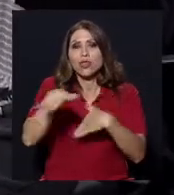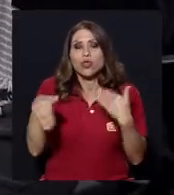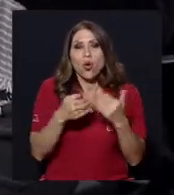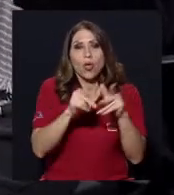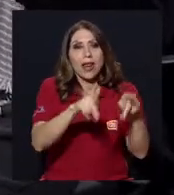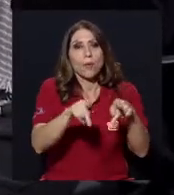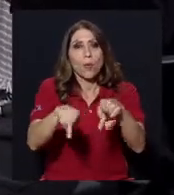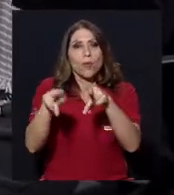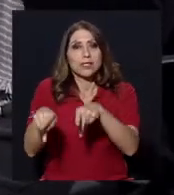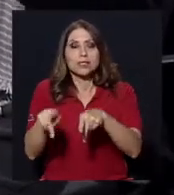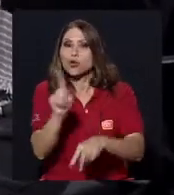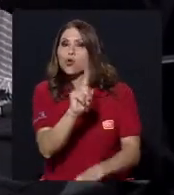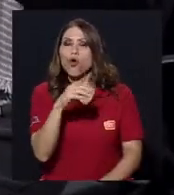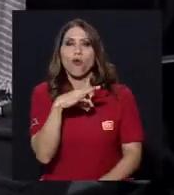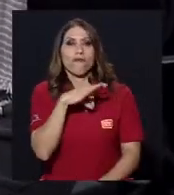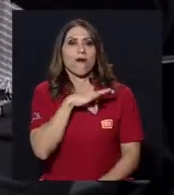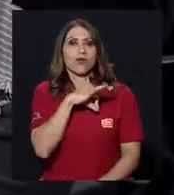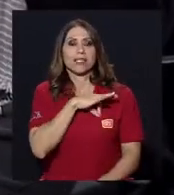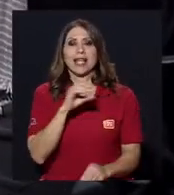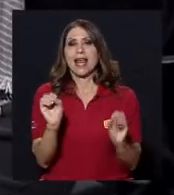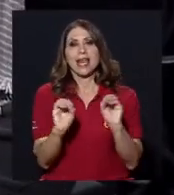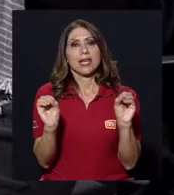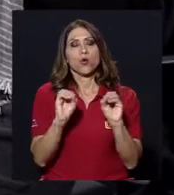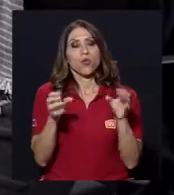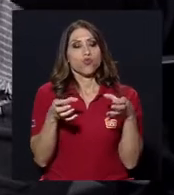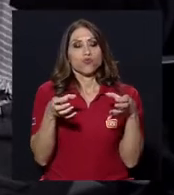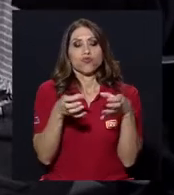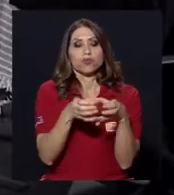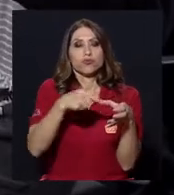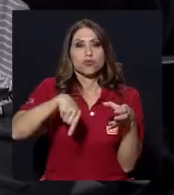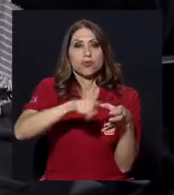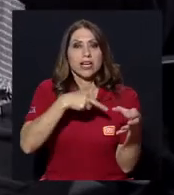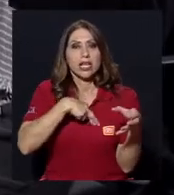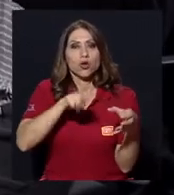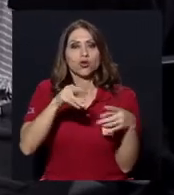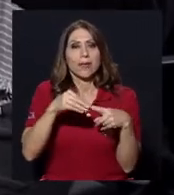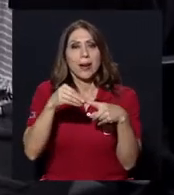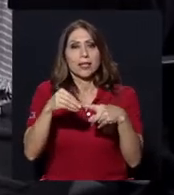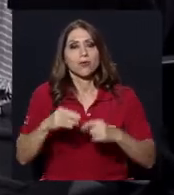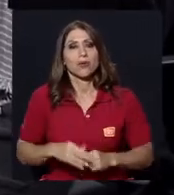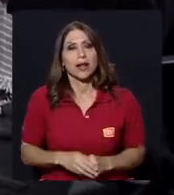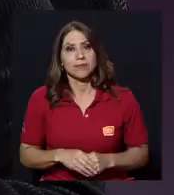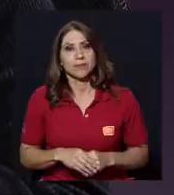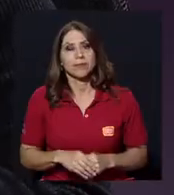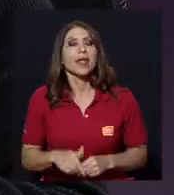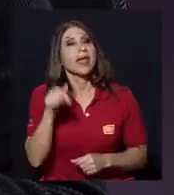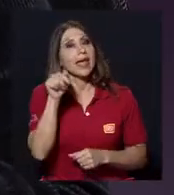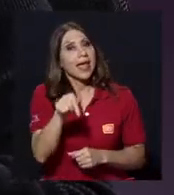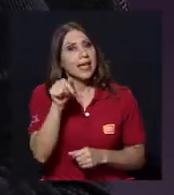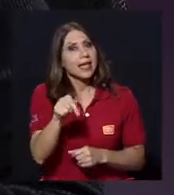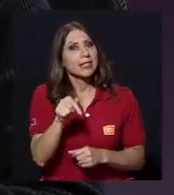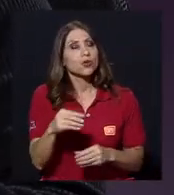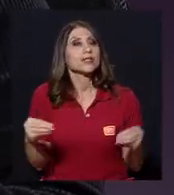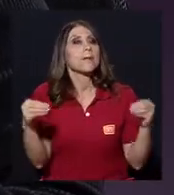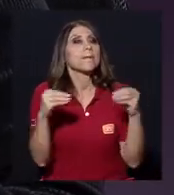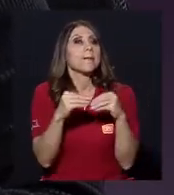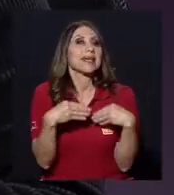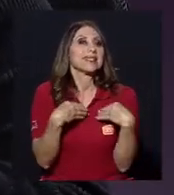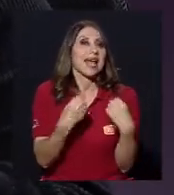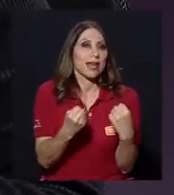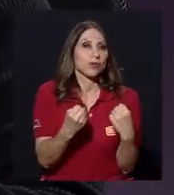y no se va a favorecer a ninguna expresión ni denominación religiosa en particular. Y eso es mucho más